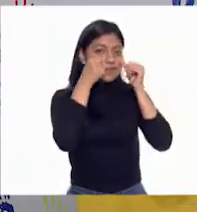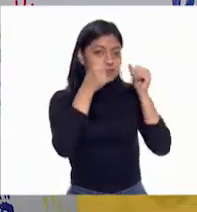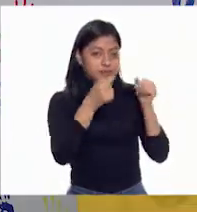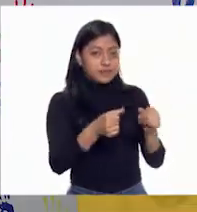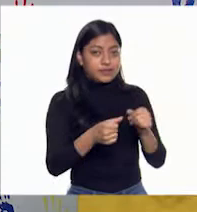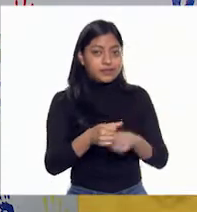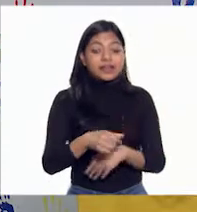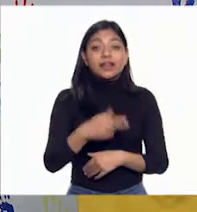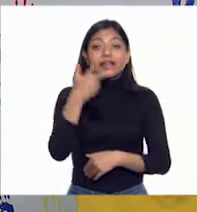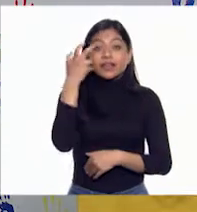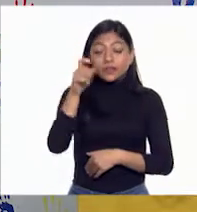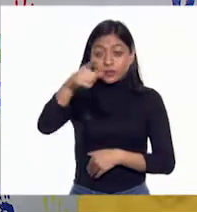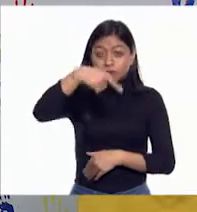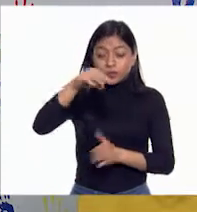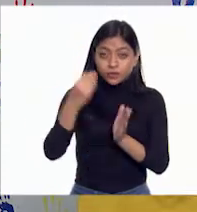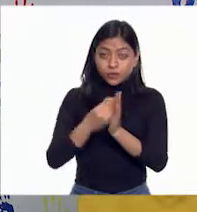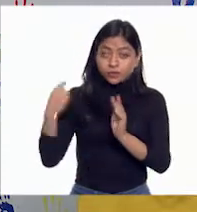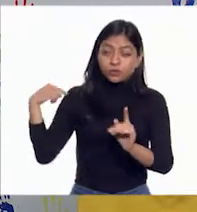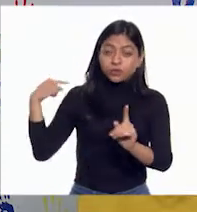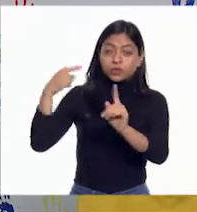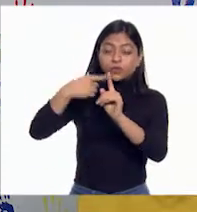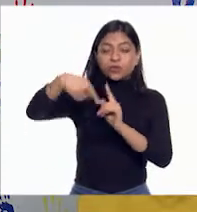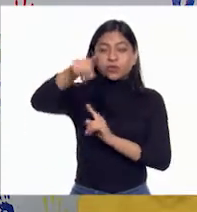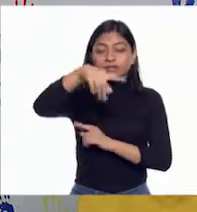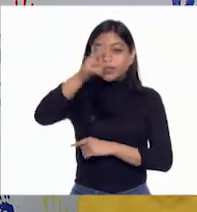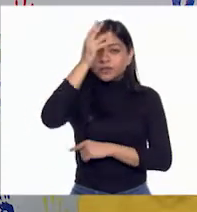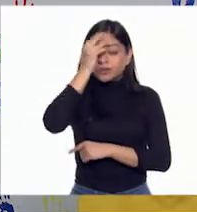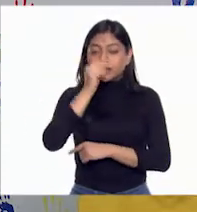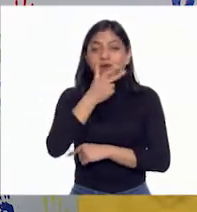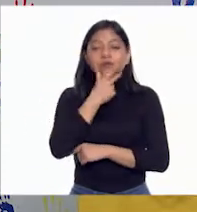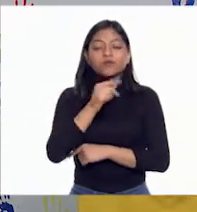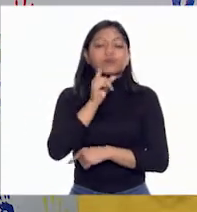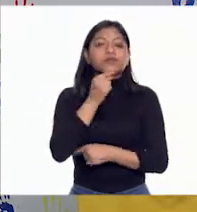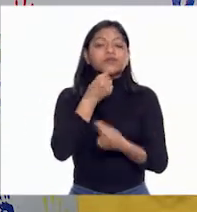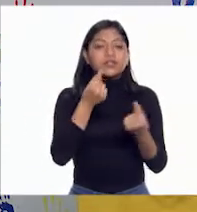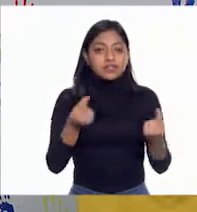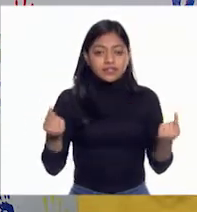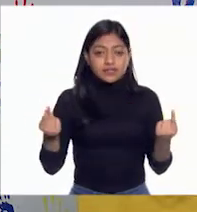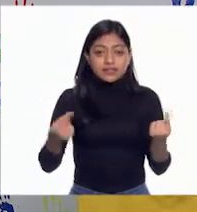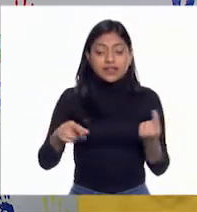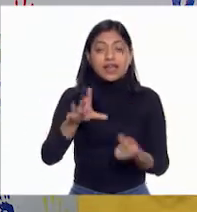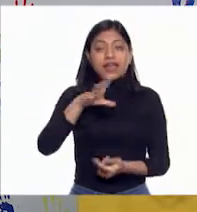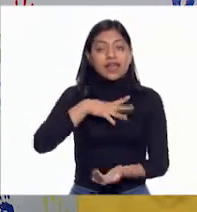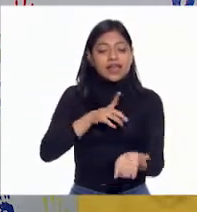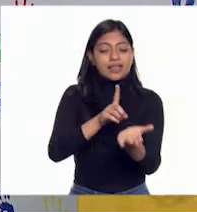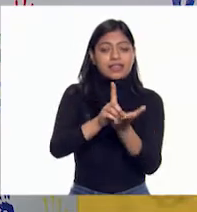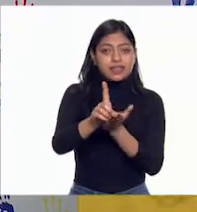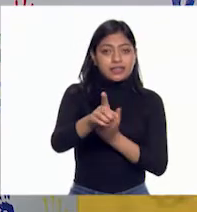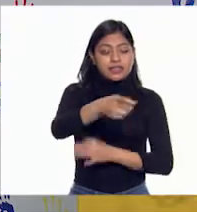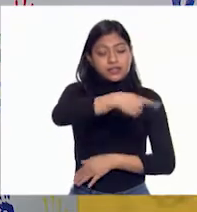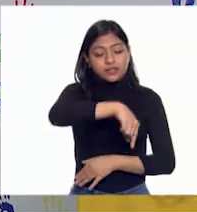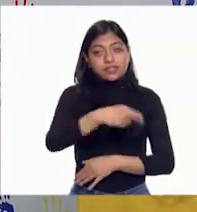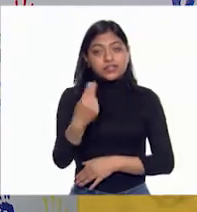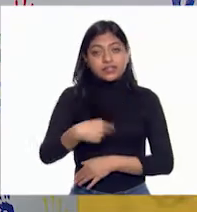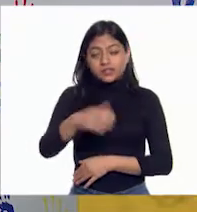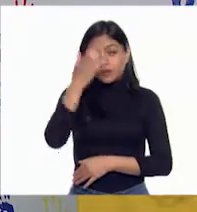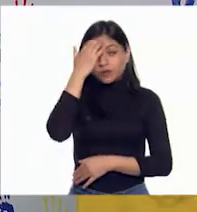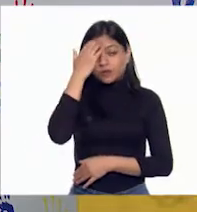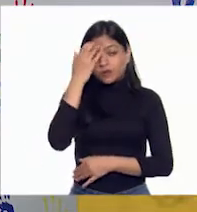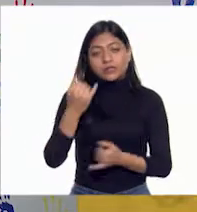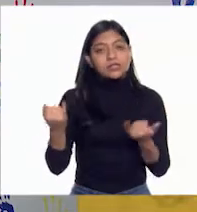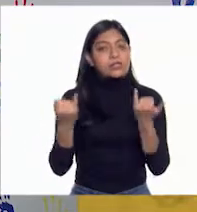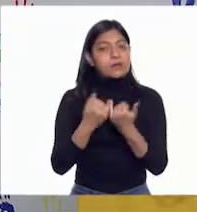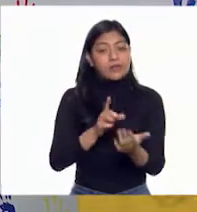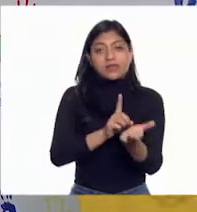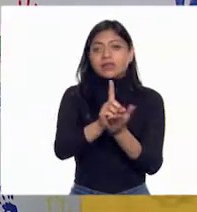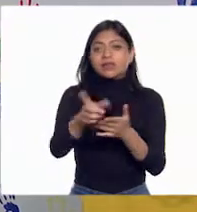en las clases hemos aprendido que las niñas y los niños tienen derechos que deben de conocer y de todo practicar. Sí,